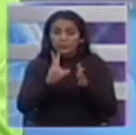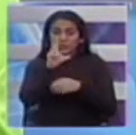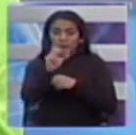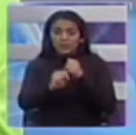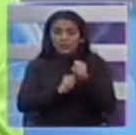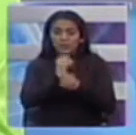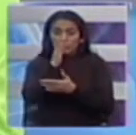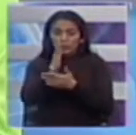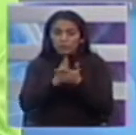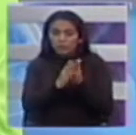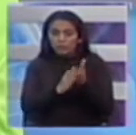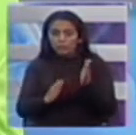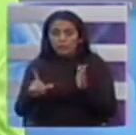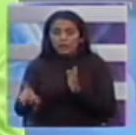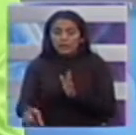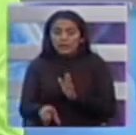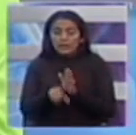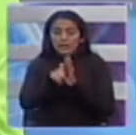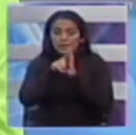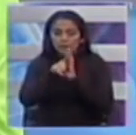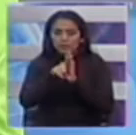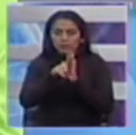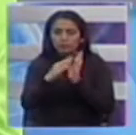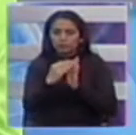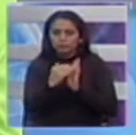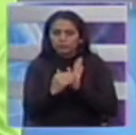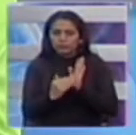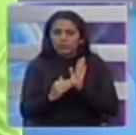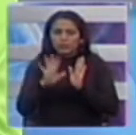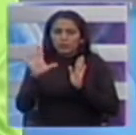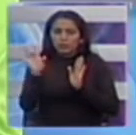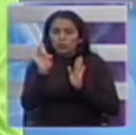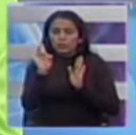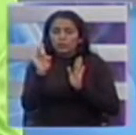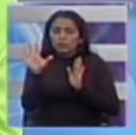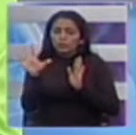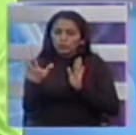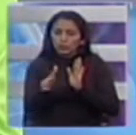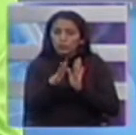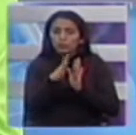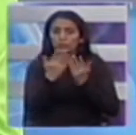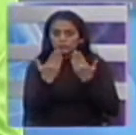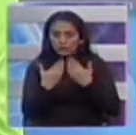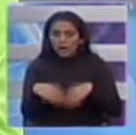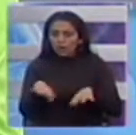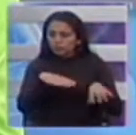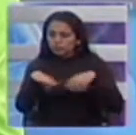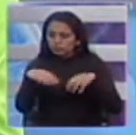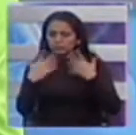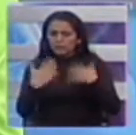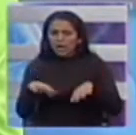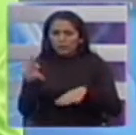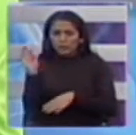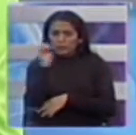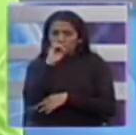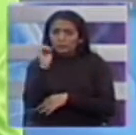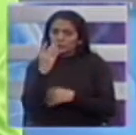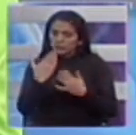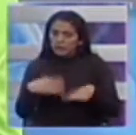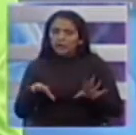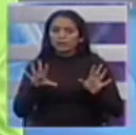gestión 58 leyes que cumplen un poco más del 90% de nuestro plan de trabajo presentado para ser